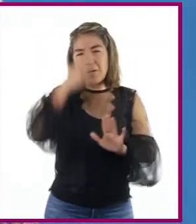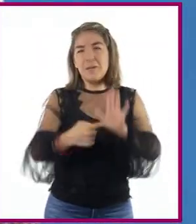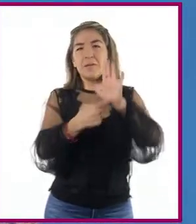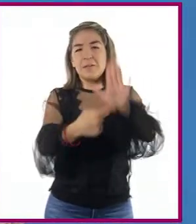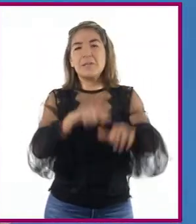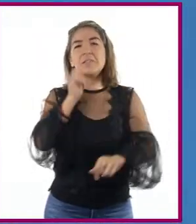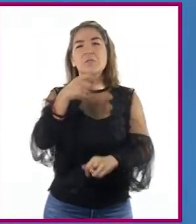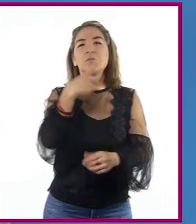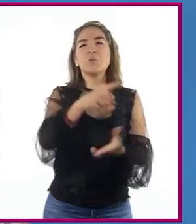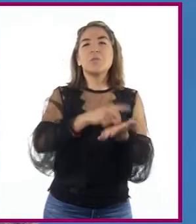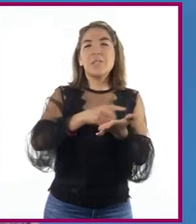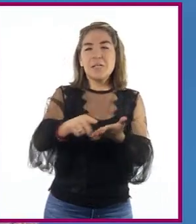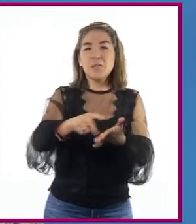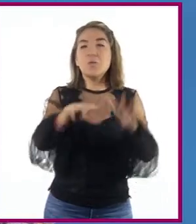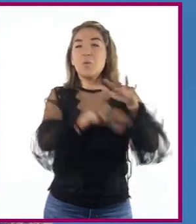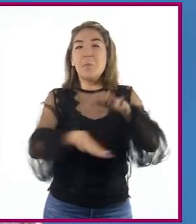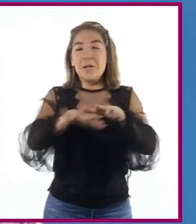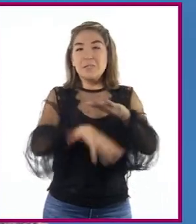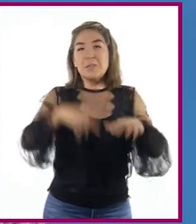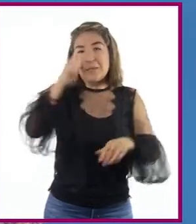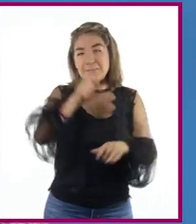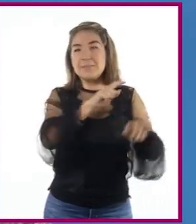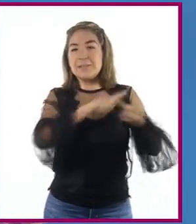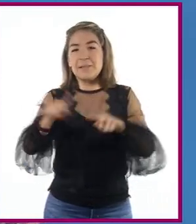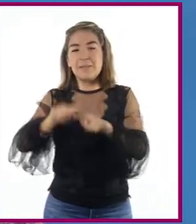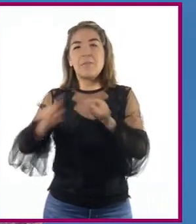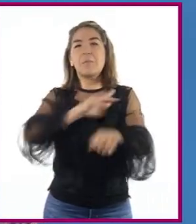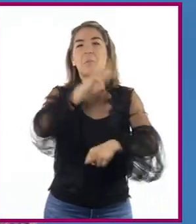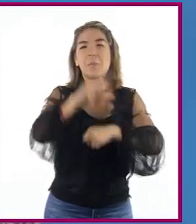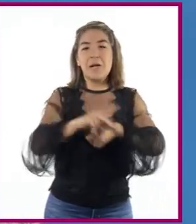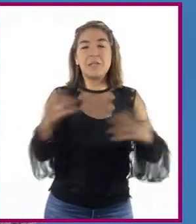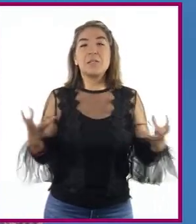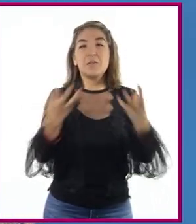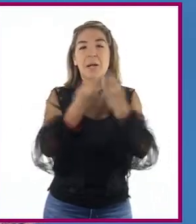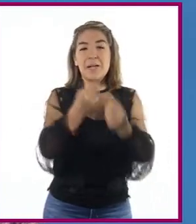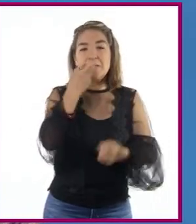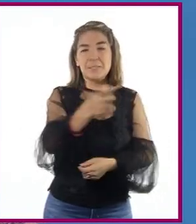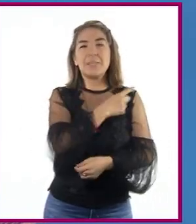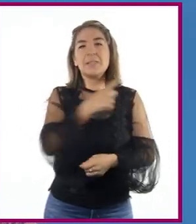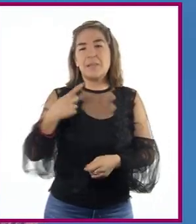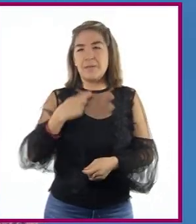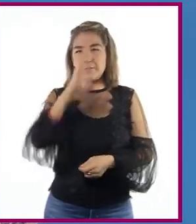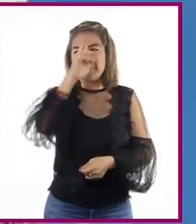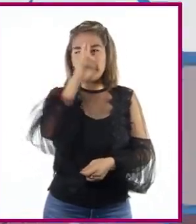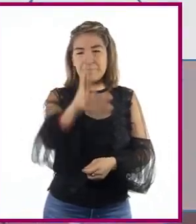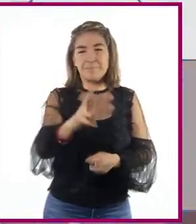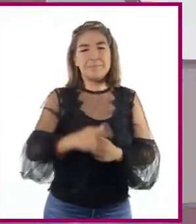los derechos básicos que los países que integran la Unión Europea deben respetar.